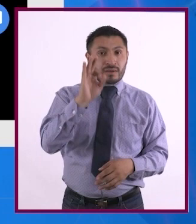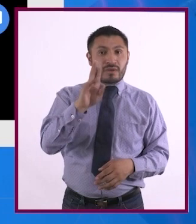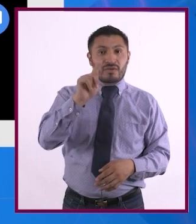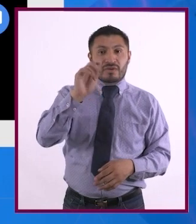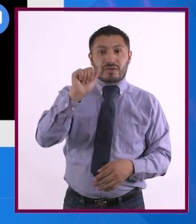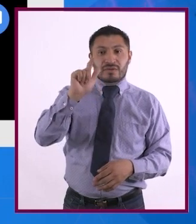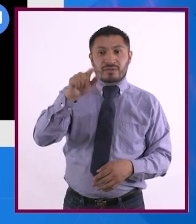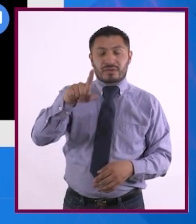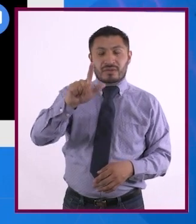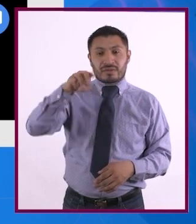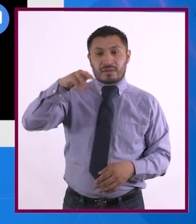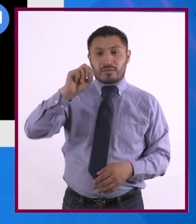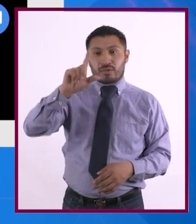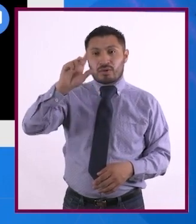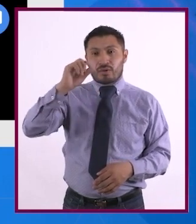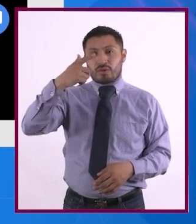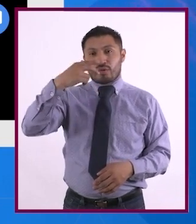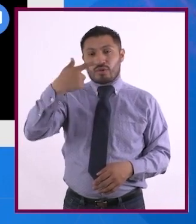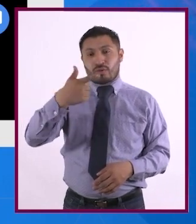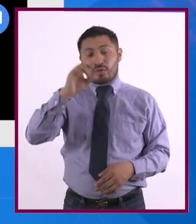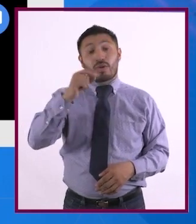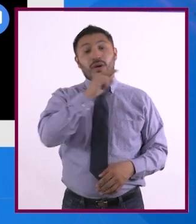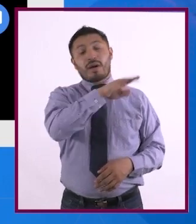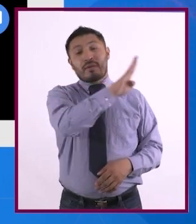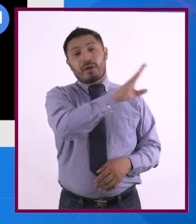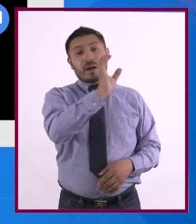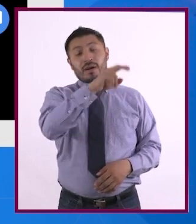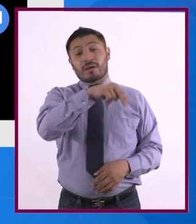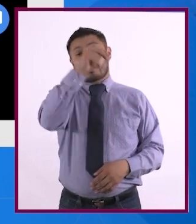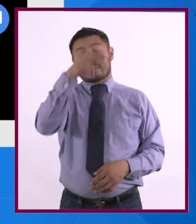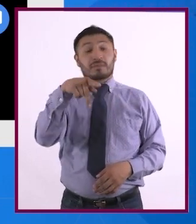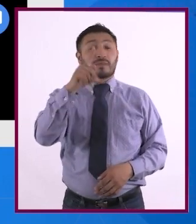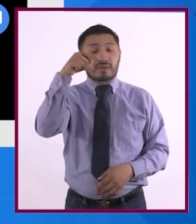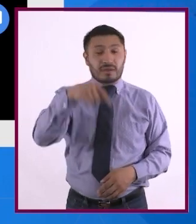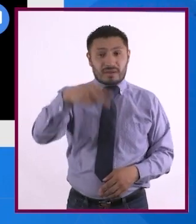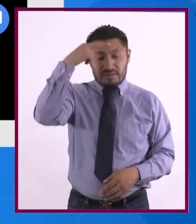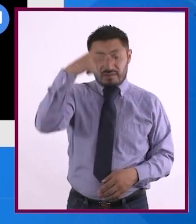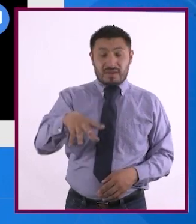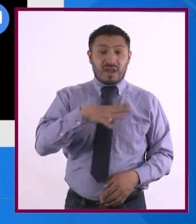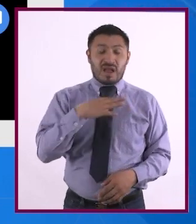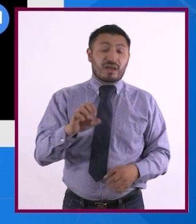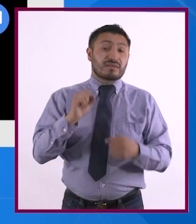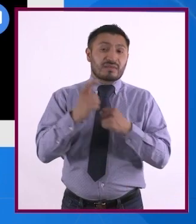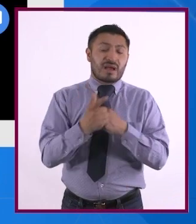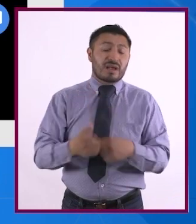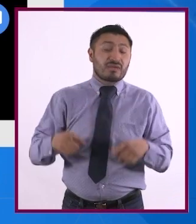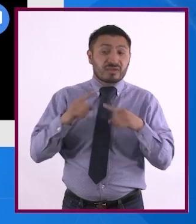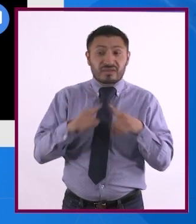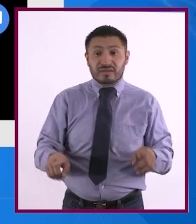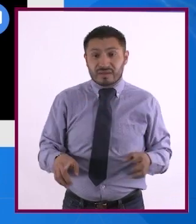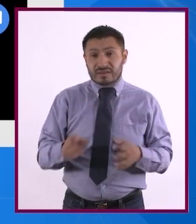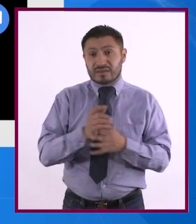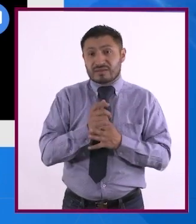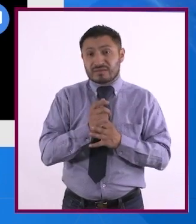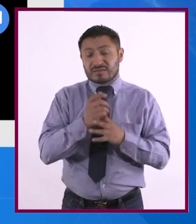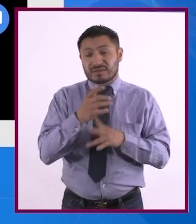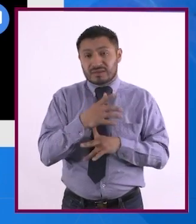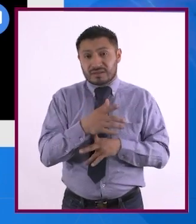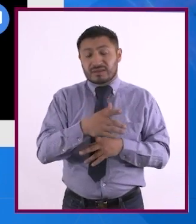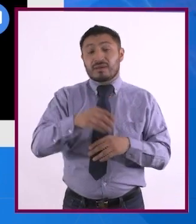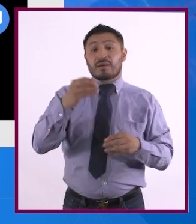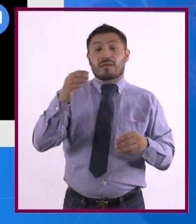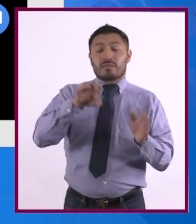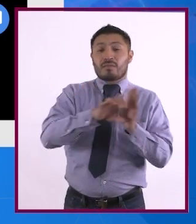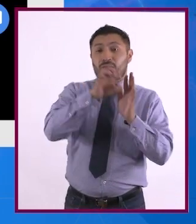California. Ahora, aquí hay una situación también muy particular en nuestro país que a lo mejor no se da en otros países en donde el tráfico de órganos es